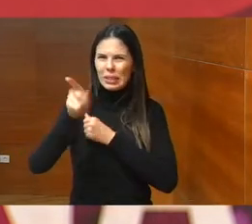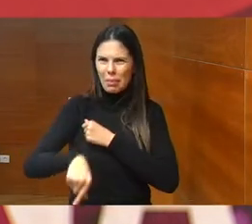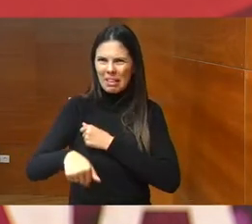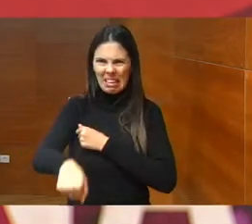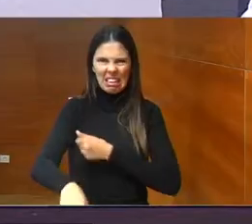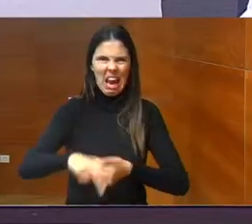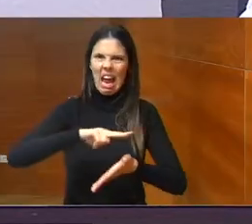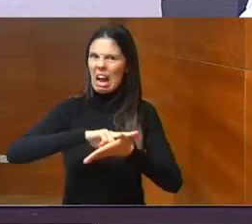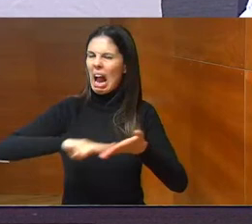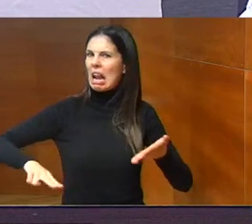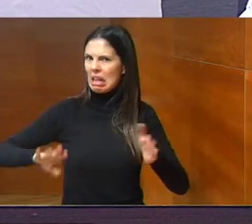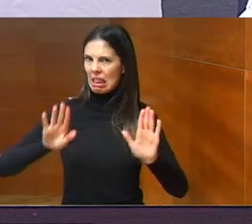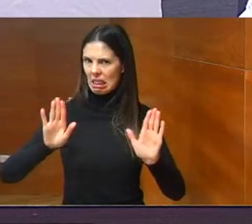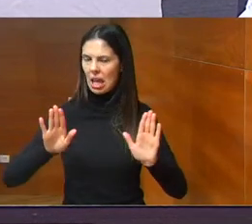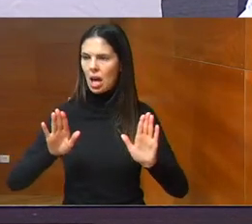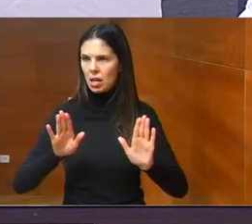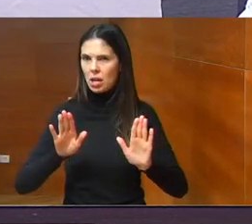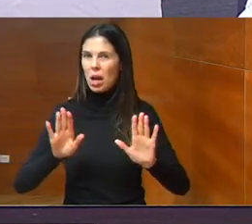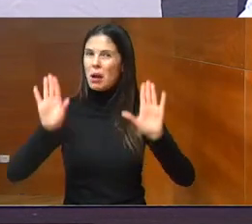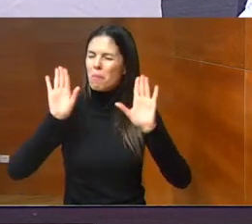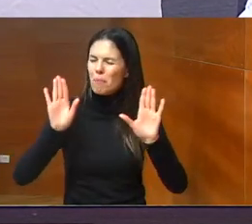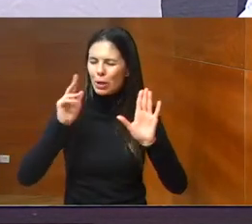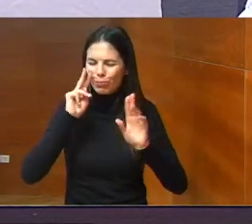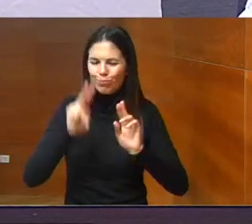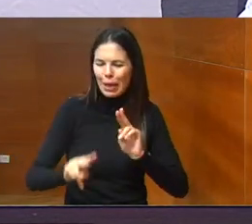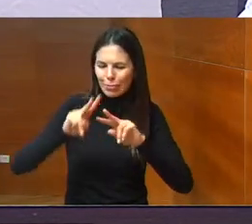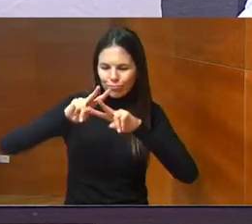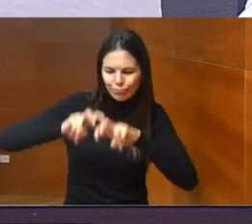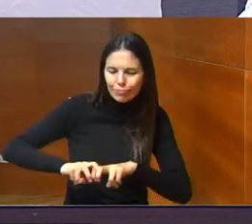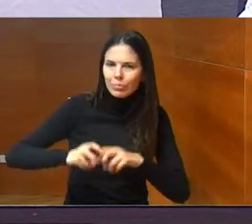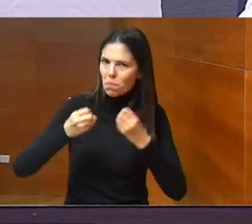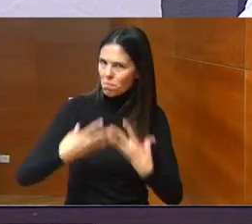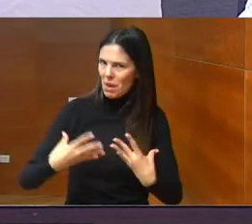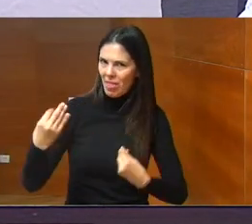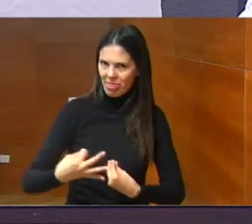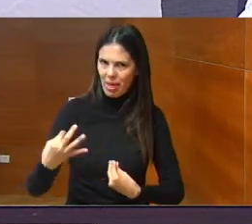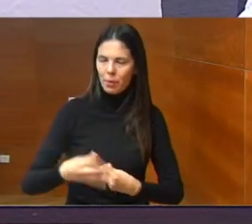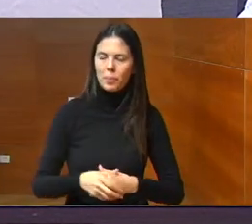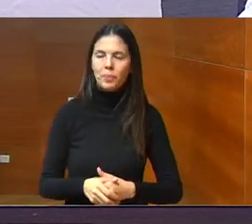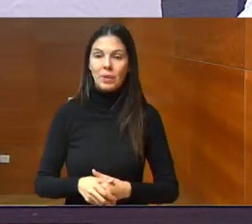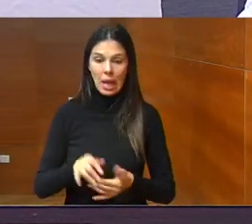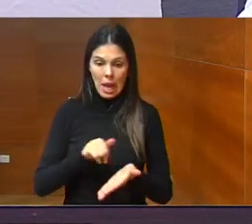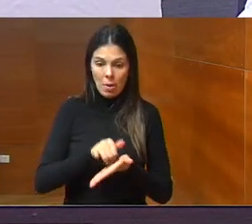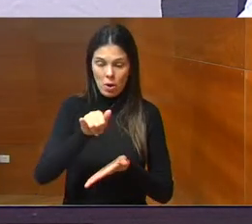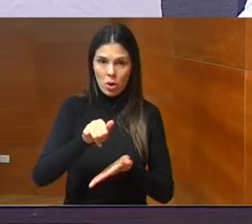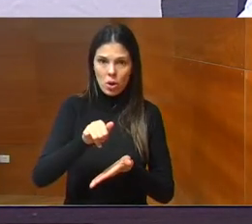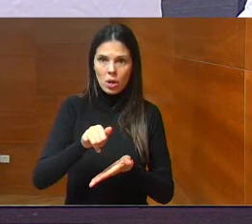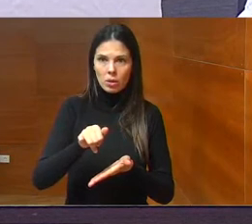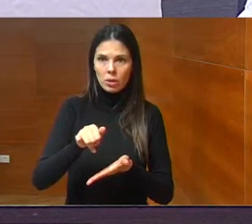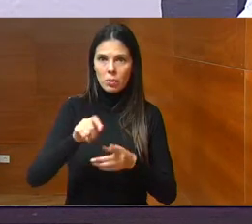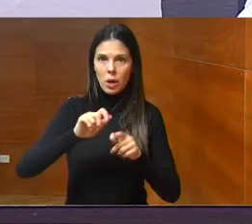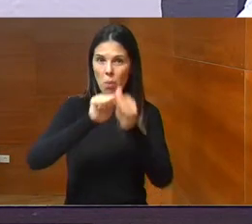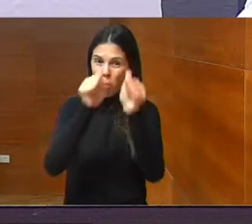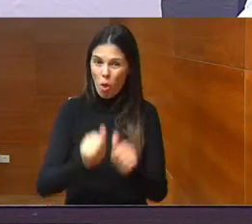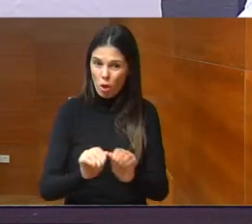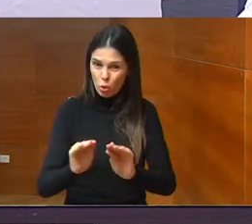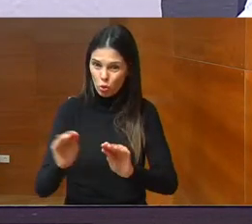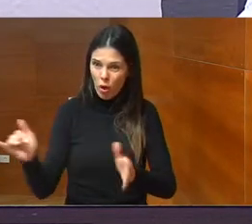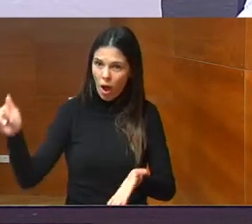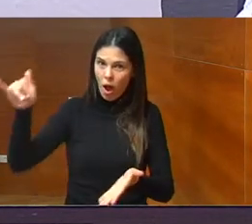Galicia hay de acceso o que ver yechega o avión que un bl y 11 hasta 100 de